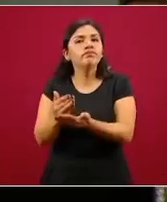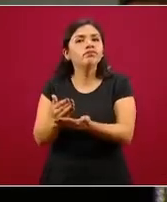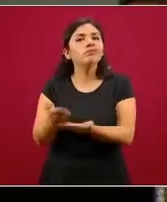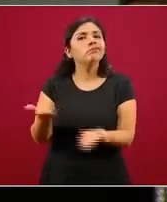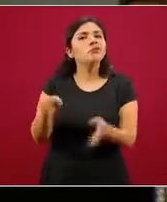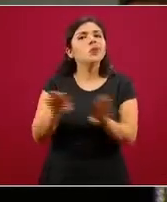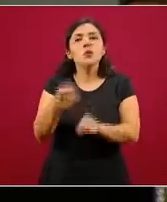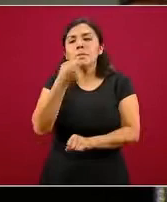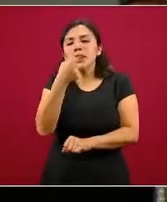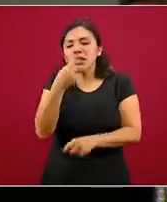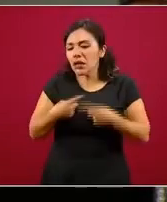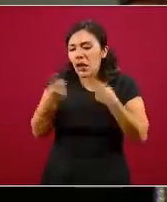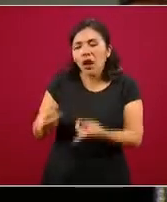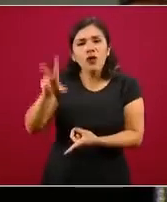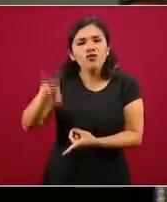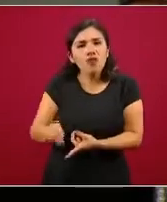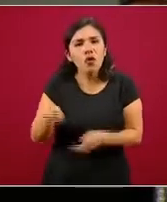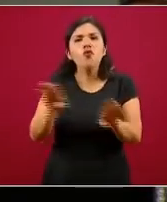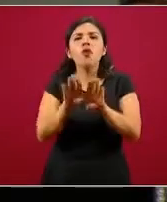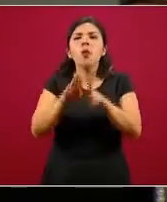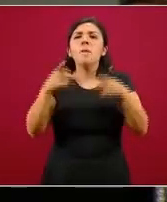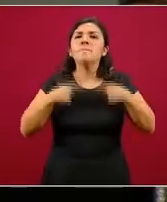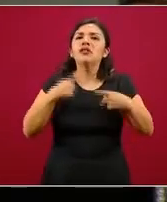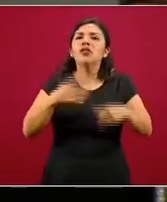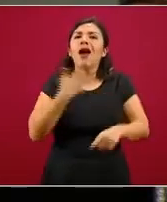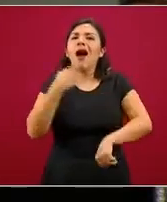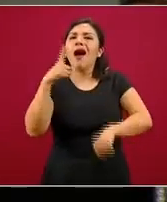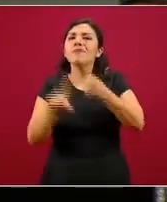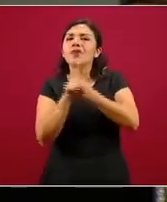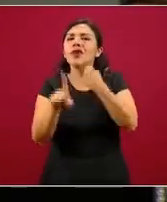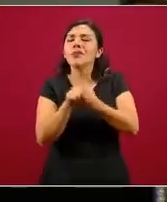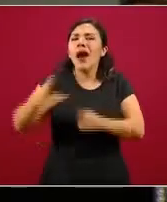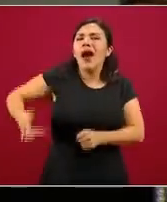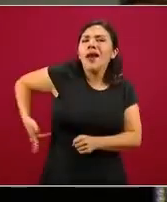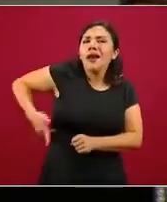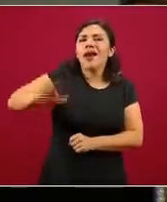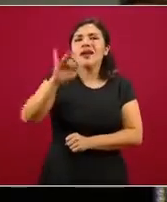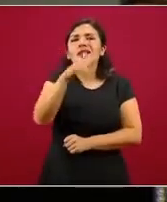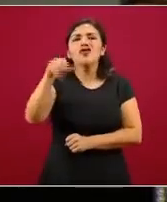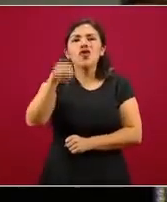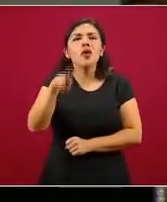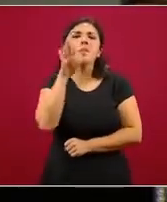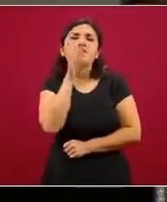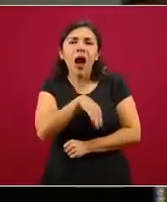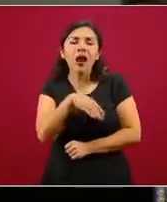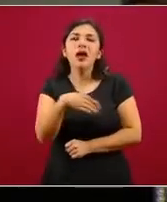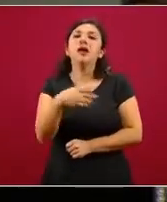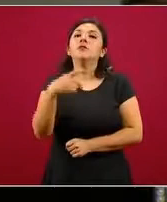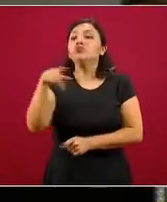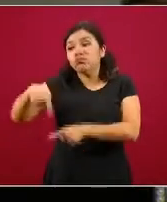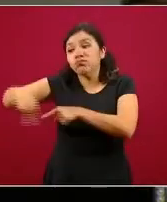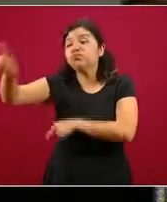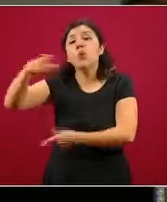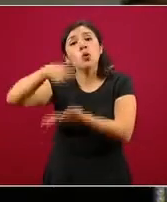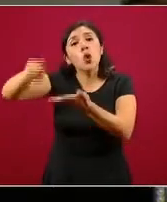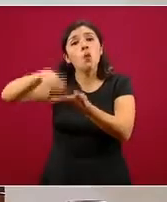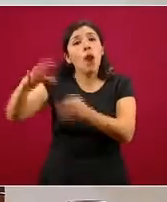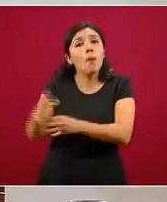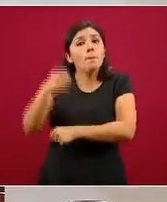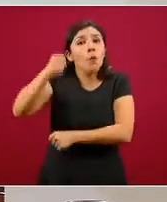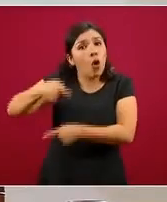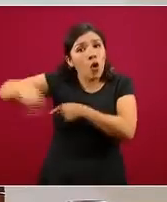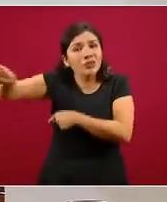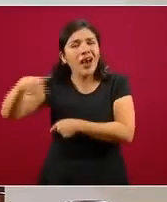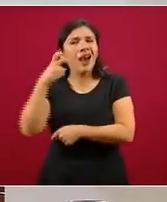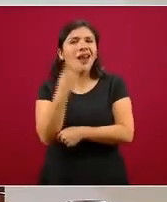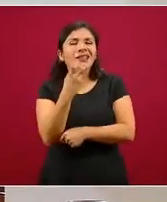el medicamento. Casos, por ejemplo, de personas que tienen problemas con insuficiencia renal, que incluso los mandan a comprar sus bolsas, y bueno, es